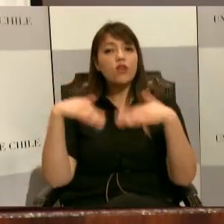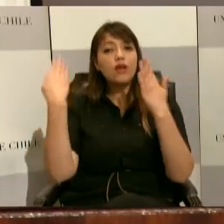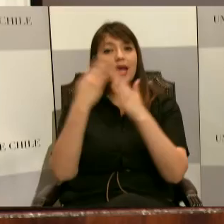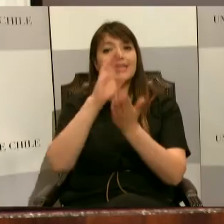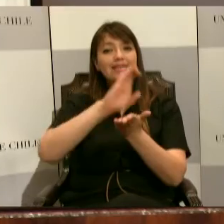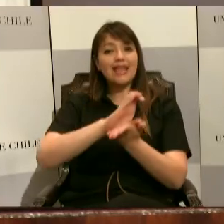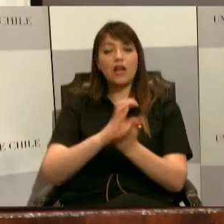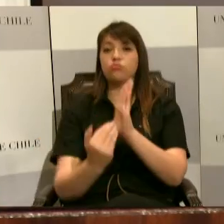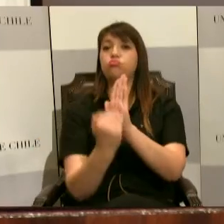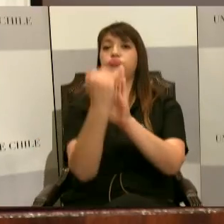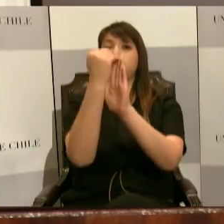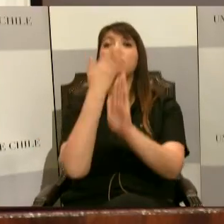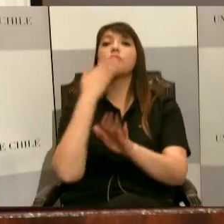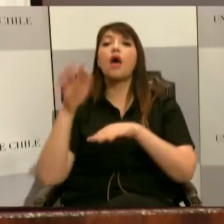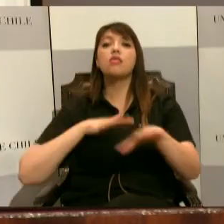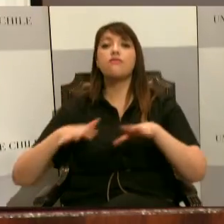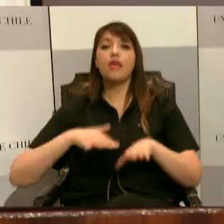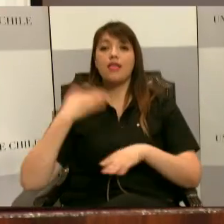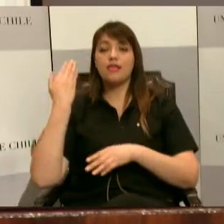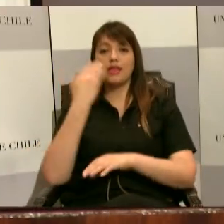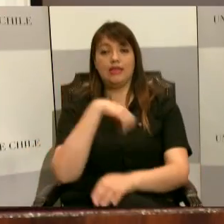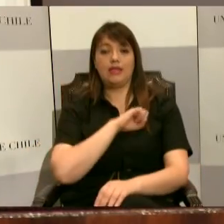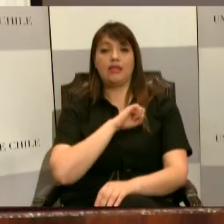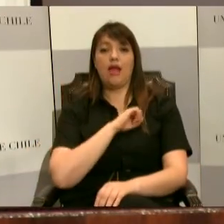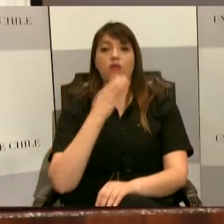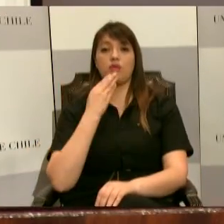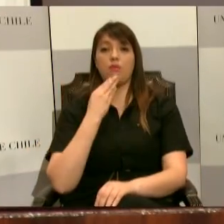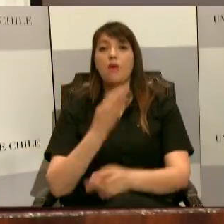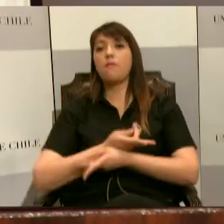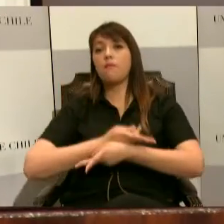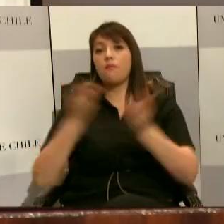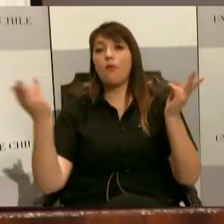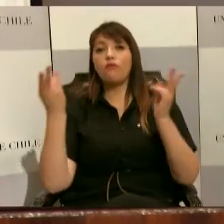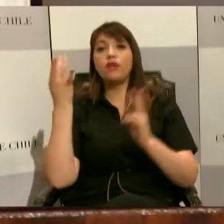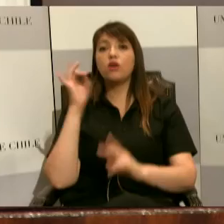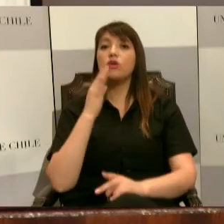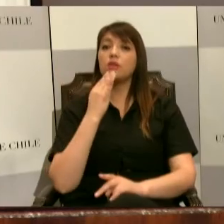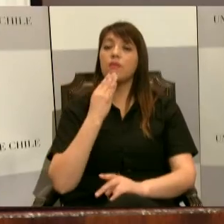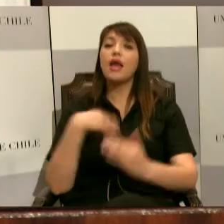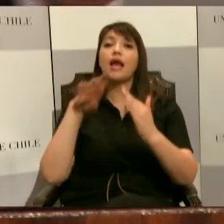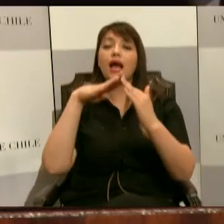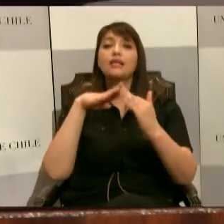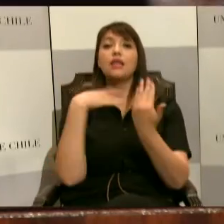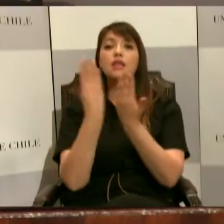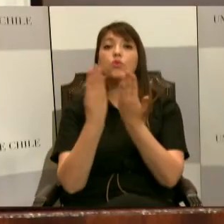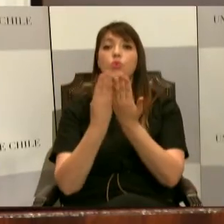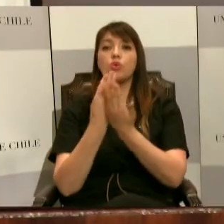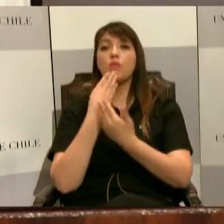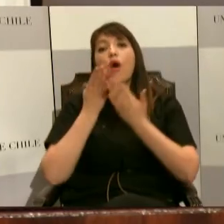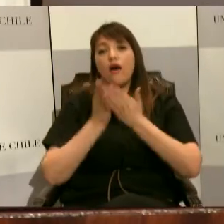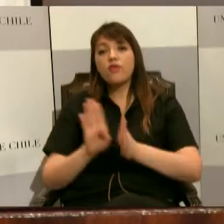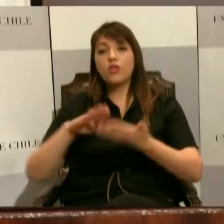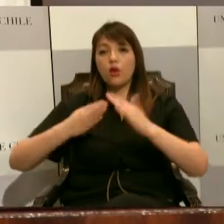Universidad de Chile en el mapa de actividades culturales de la capital y poner a disposición del público los tesoros patrimoniales de nuestra Casa de Estudio, hemos abierto a la